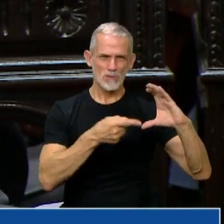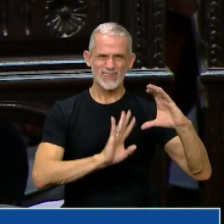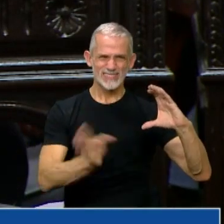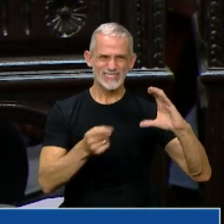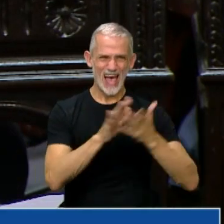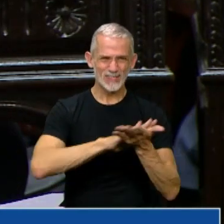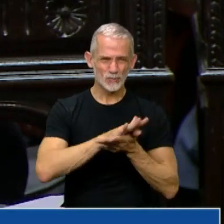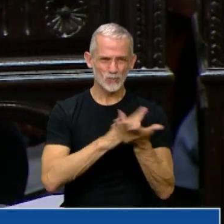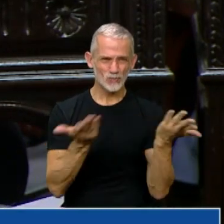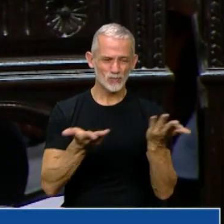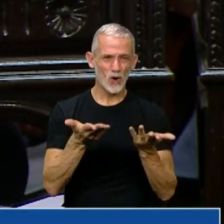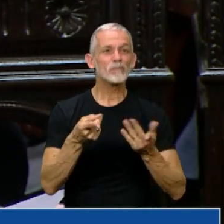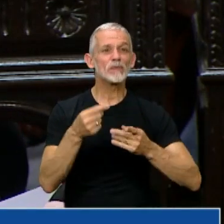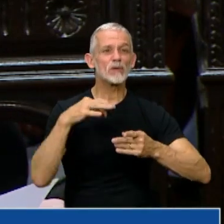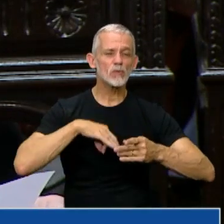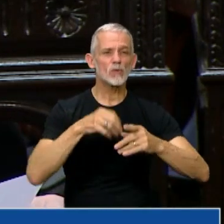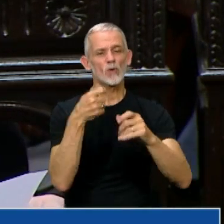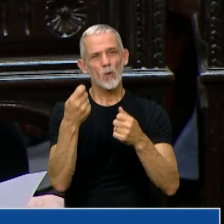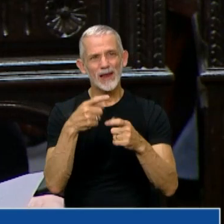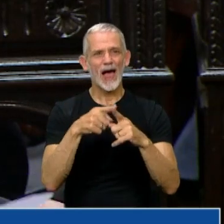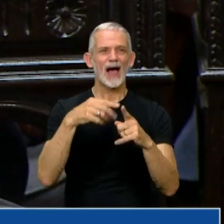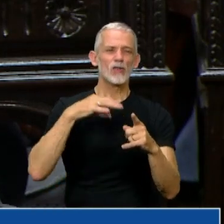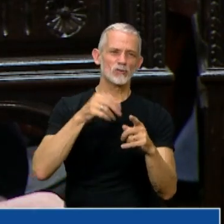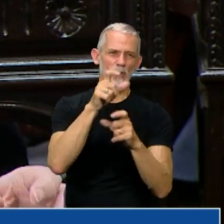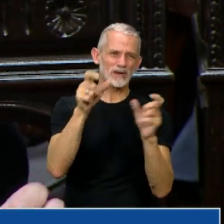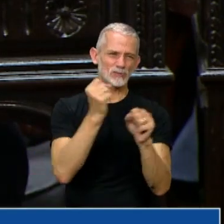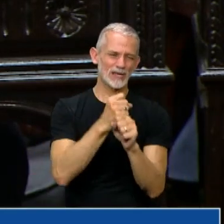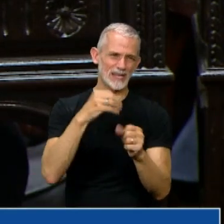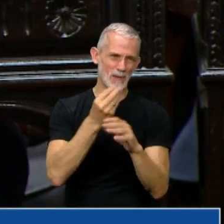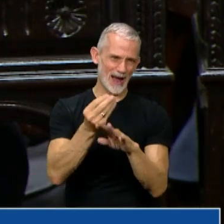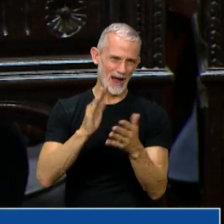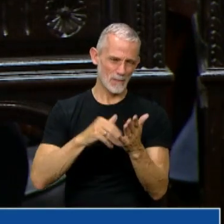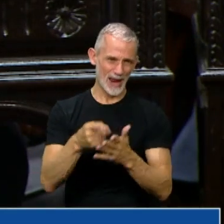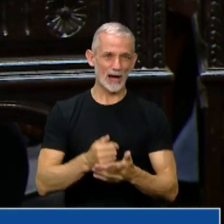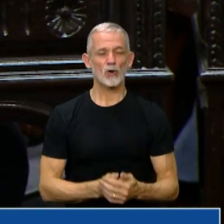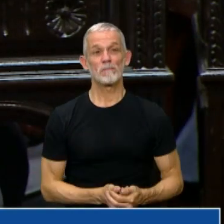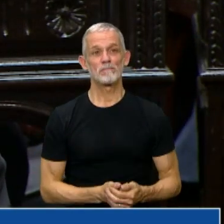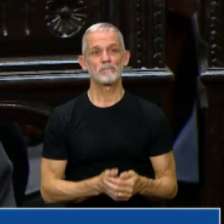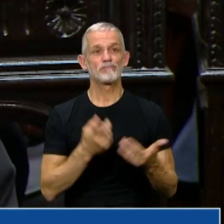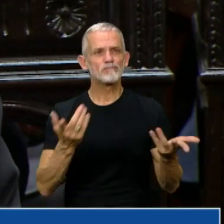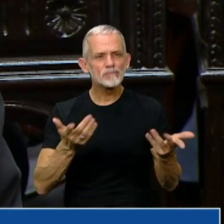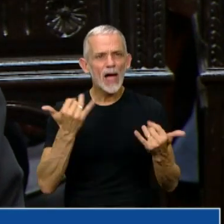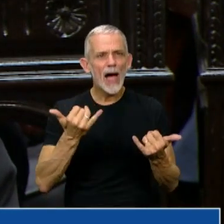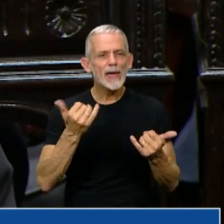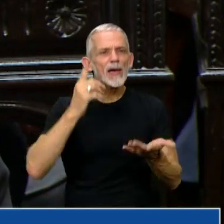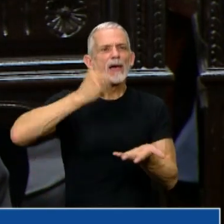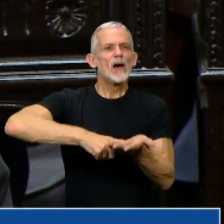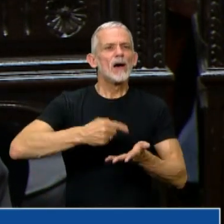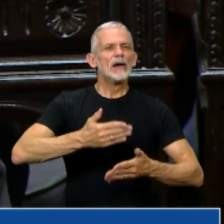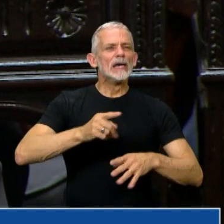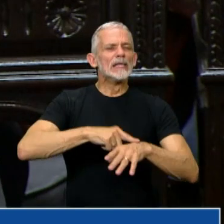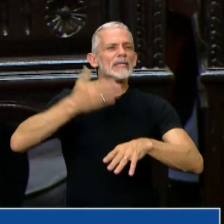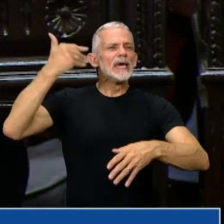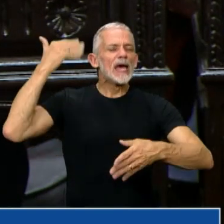ganancias sobre asalariados y jubilados. Pero quiero decir también que se encuentra dictaminado hace